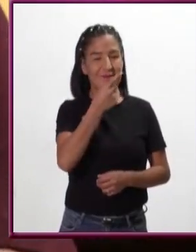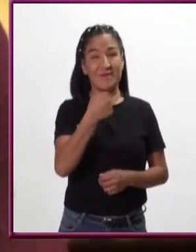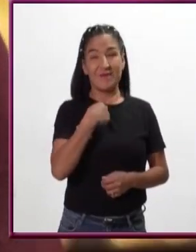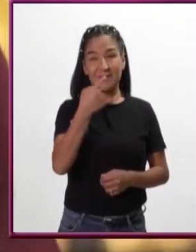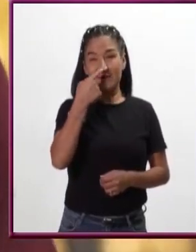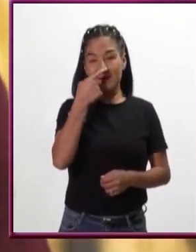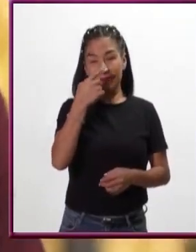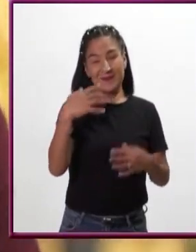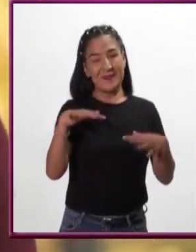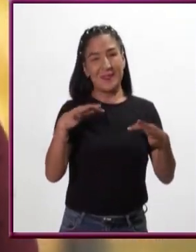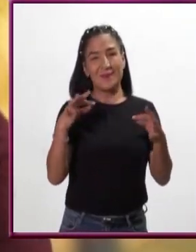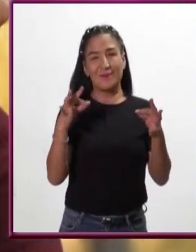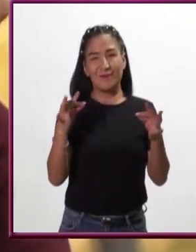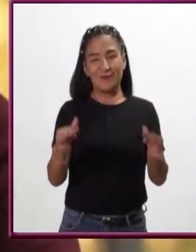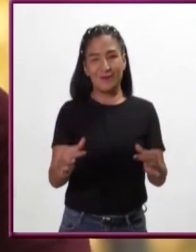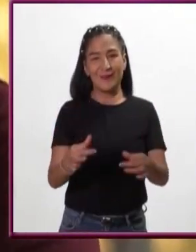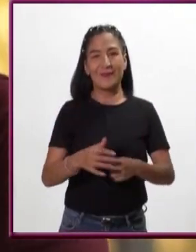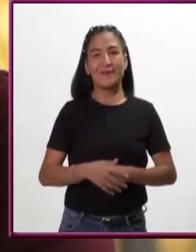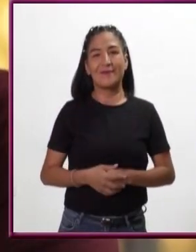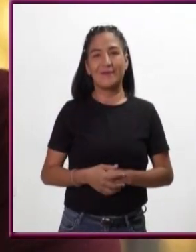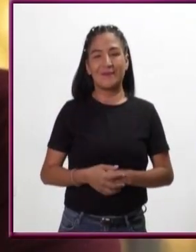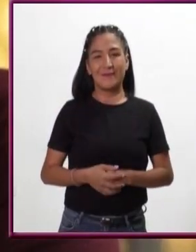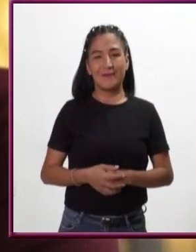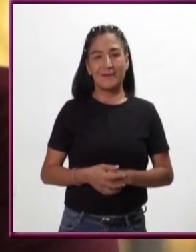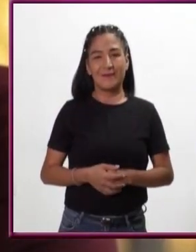dije, mi nariz es infalible. A ver,